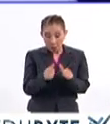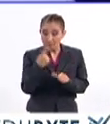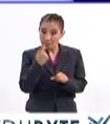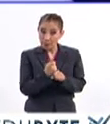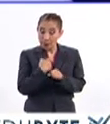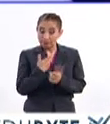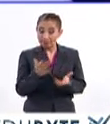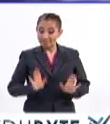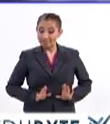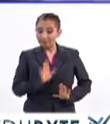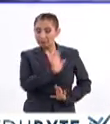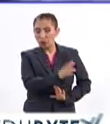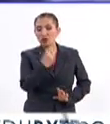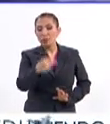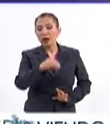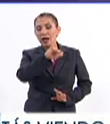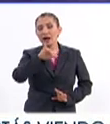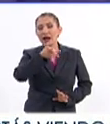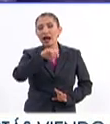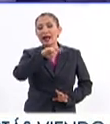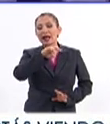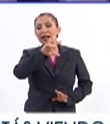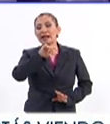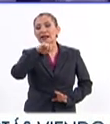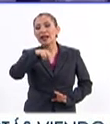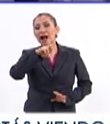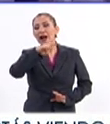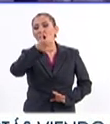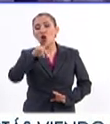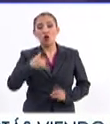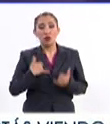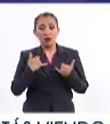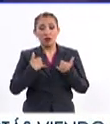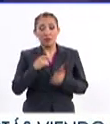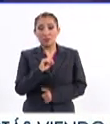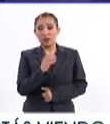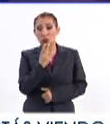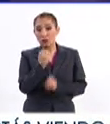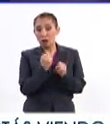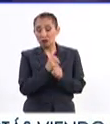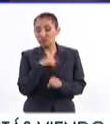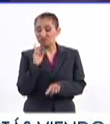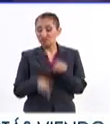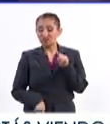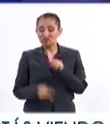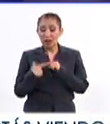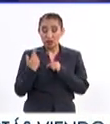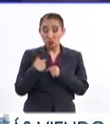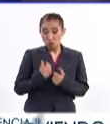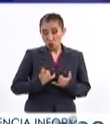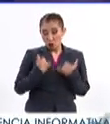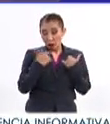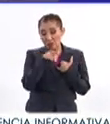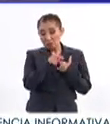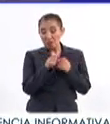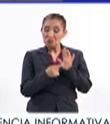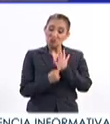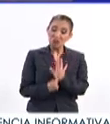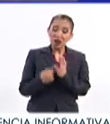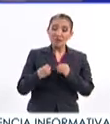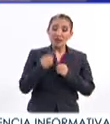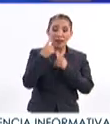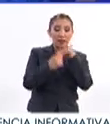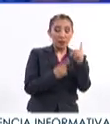sus principales cualidades. Su nombre es Jacqueline Naranjo Bravo, una joven de 24 años que ha roto barreras y que a su corta edad ha dejado en claro que la